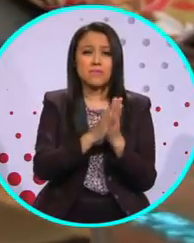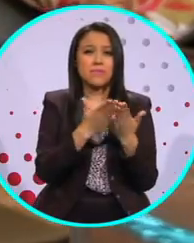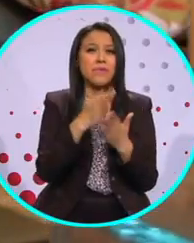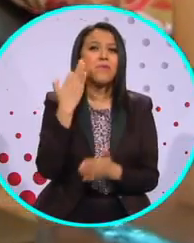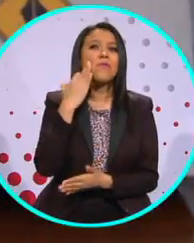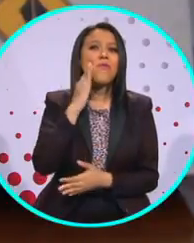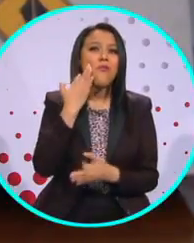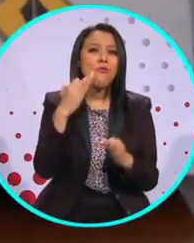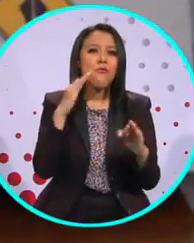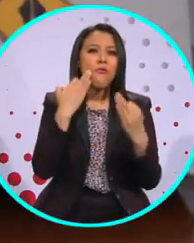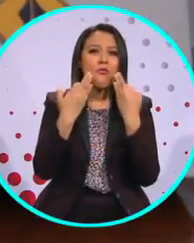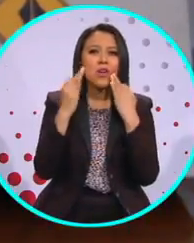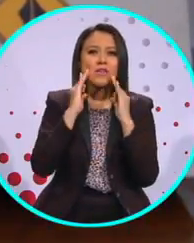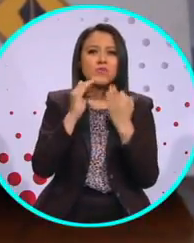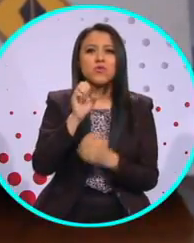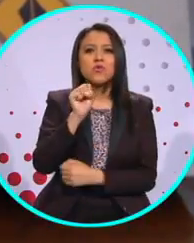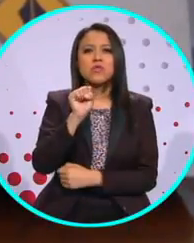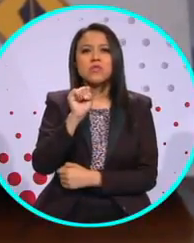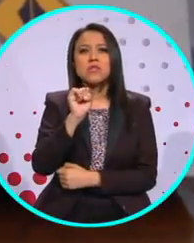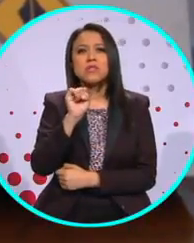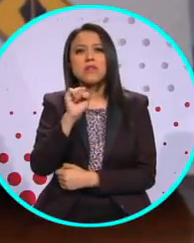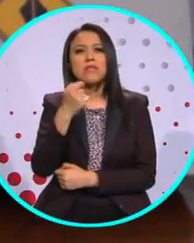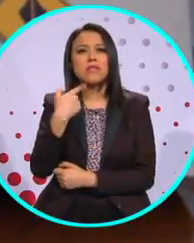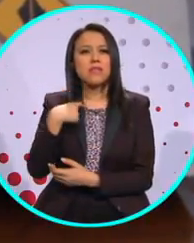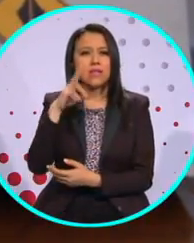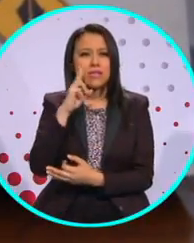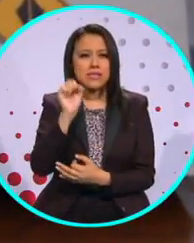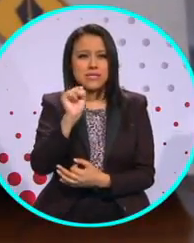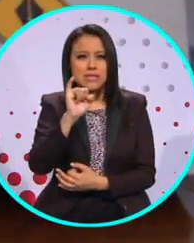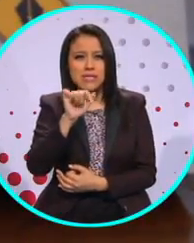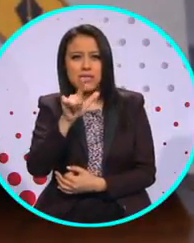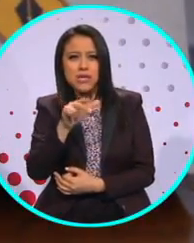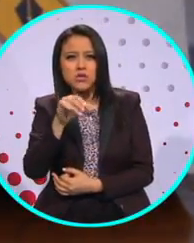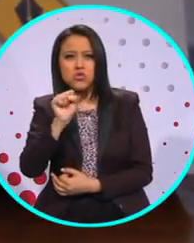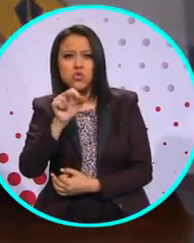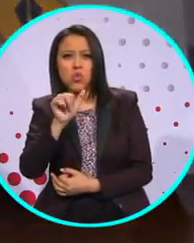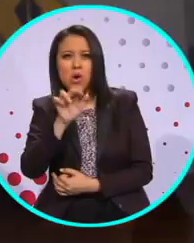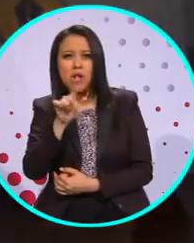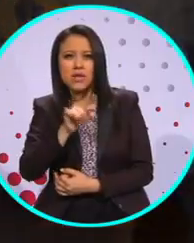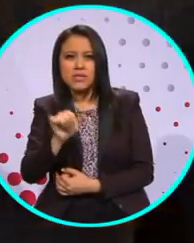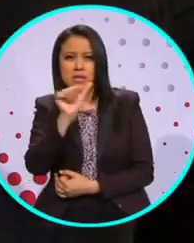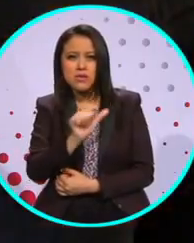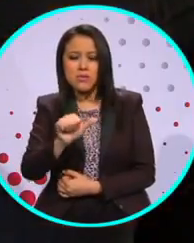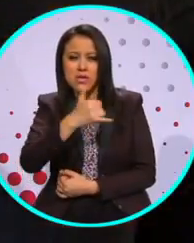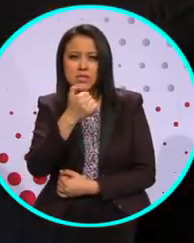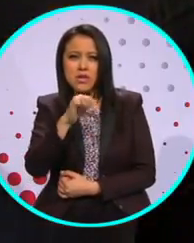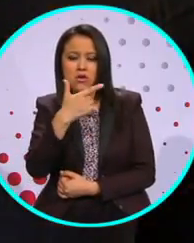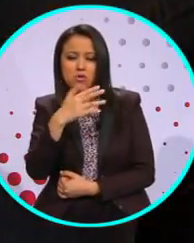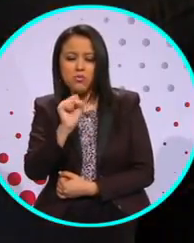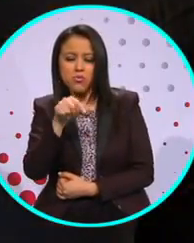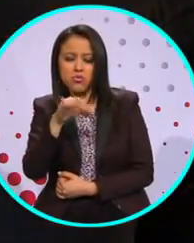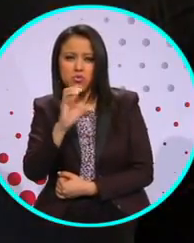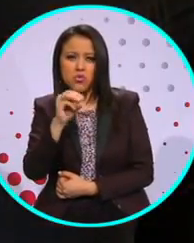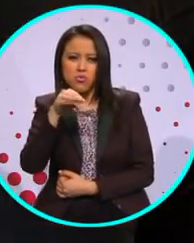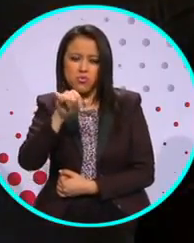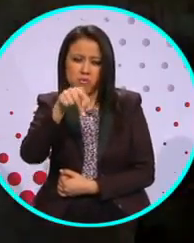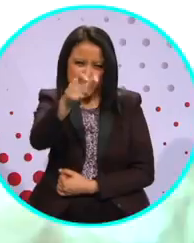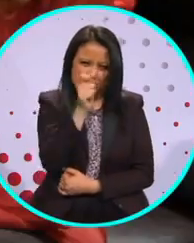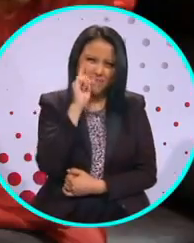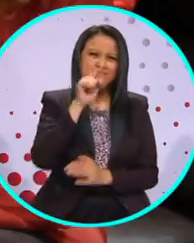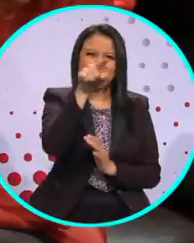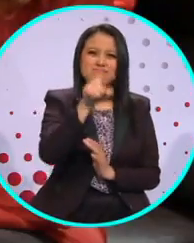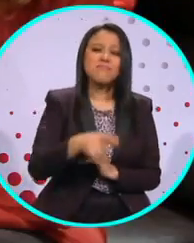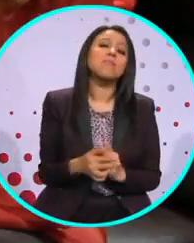testimonio de pato o al correo sin punto suárez yahoo.com.mx pero él hay muchas personas